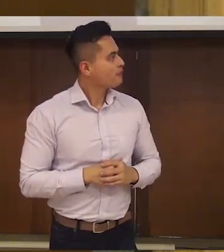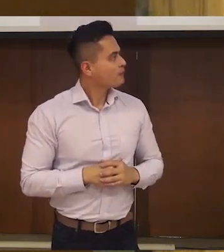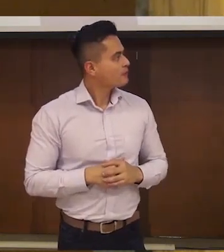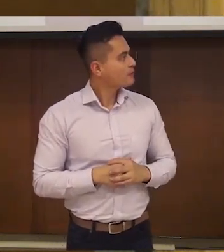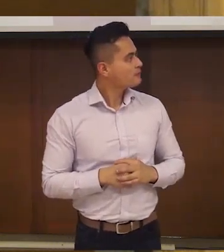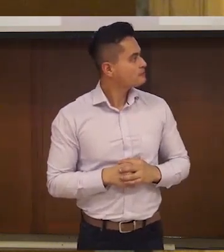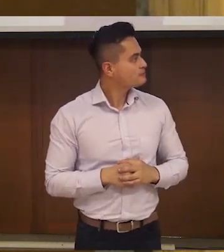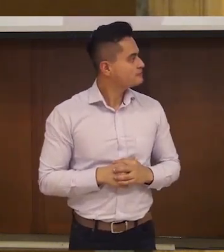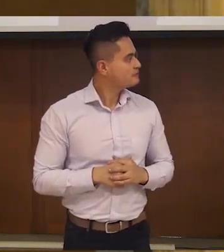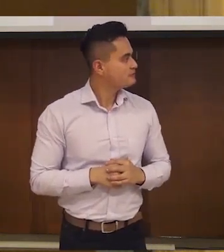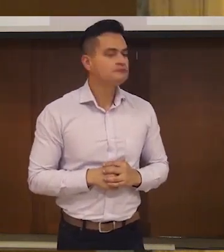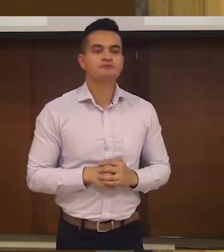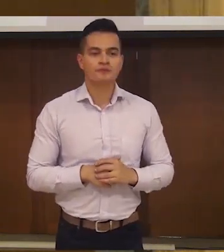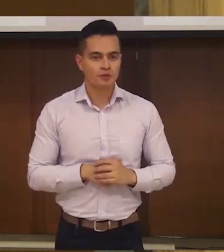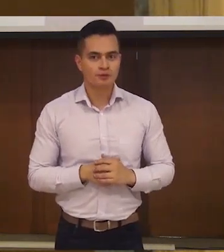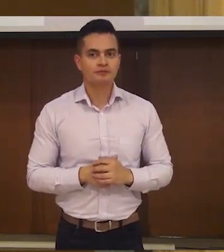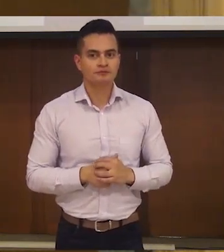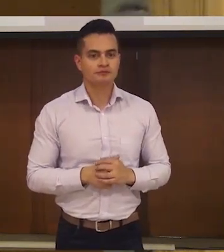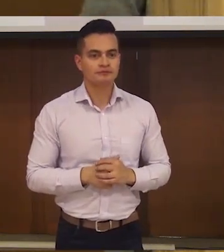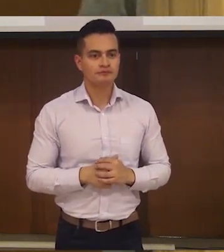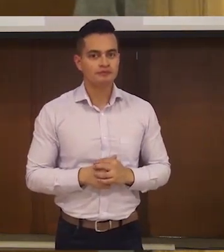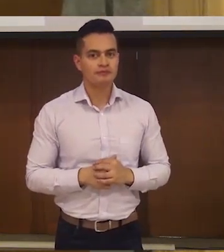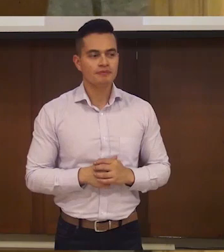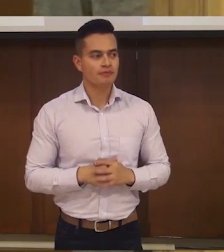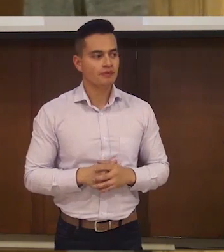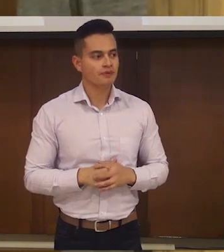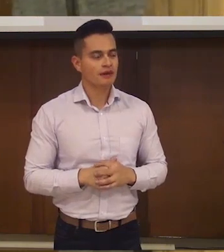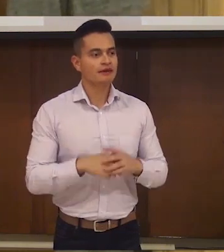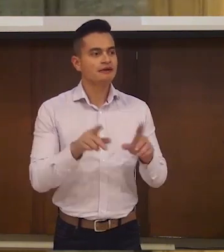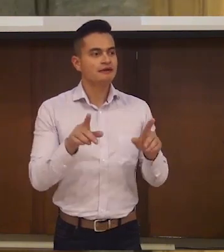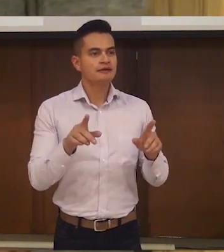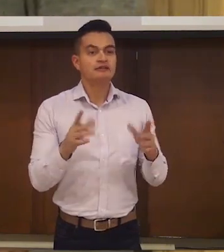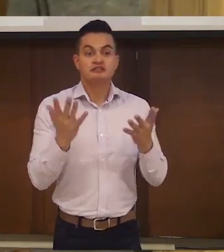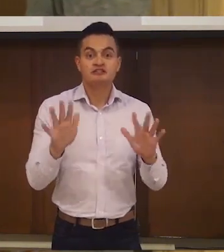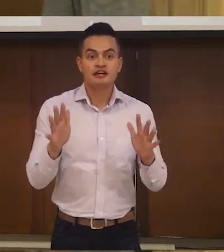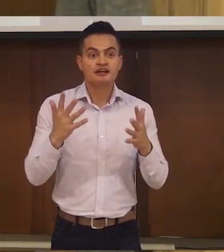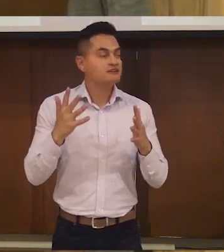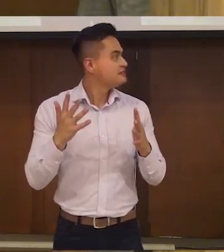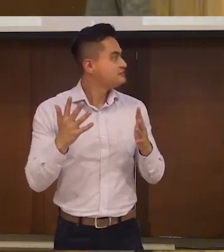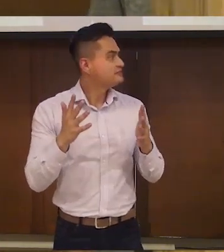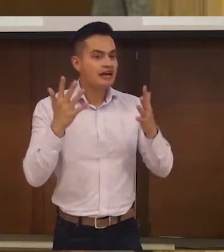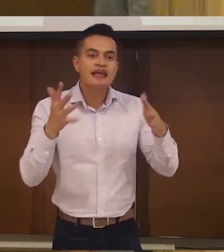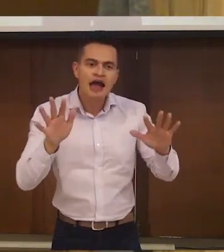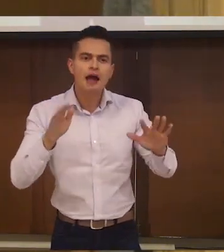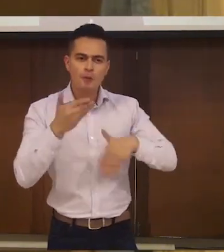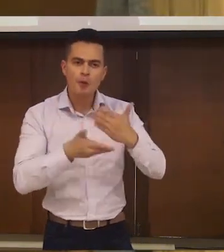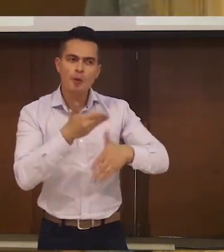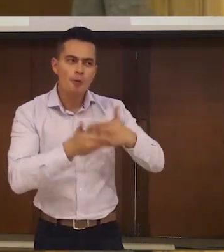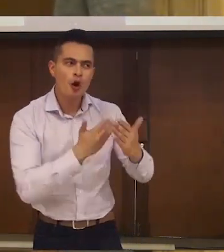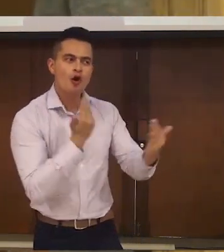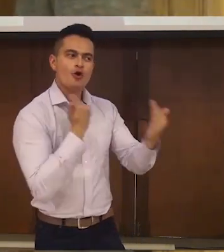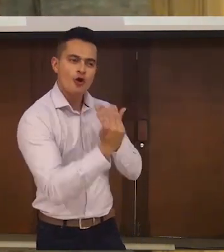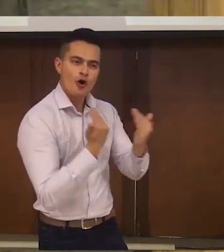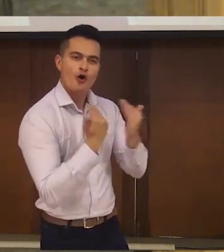estaba tan... Ya nos habíamos hecho... Espera, ya nos habíamos hecho como amigos